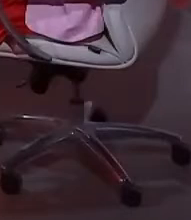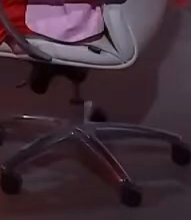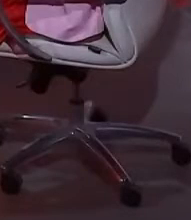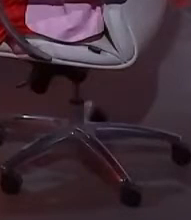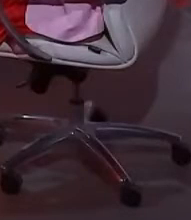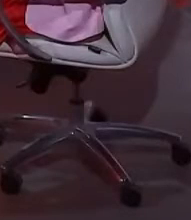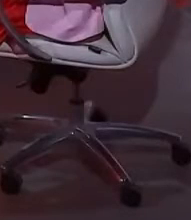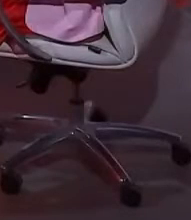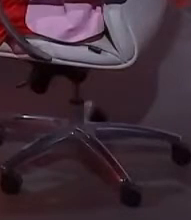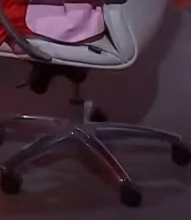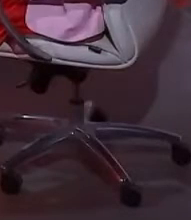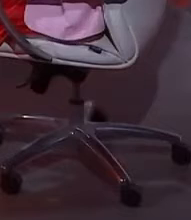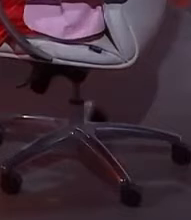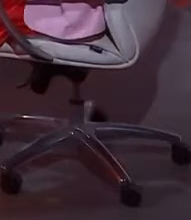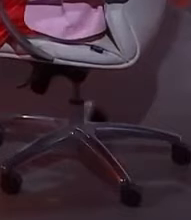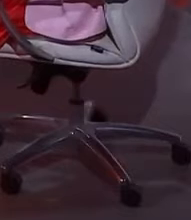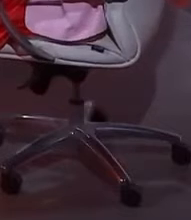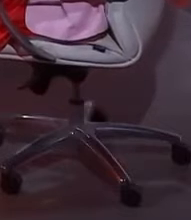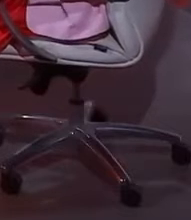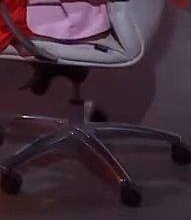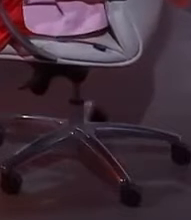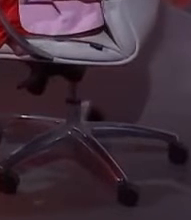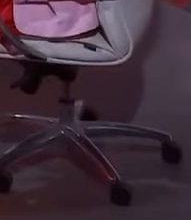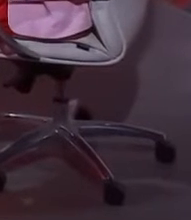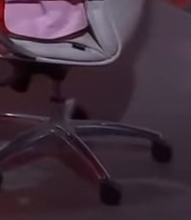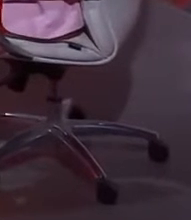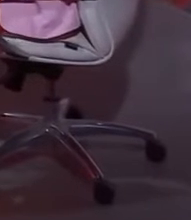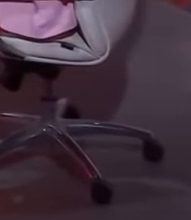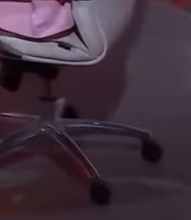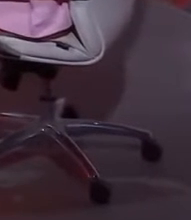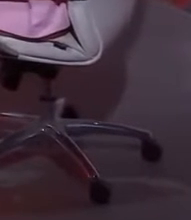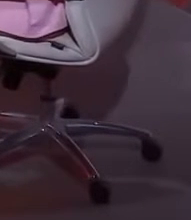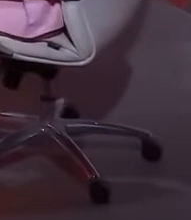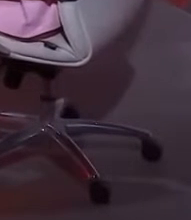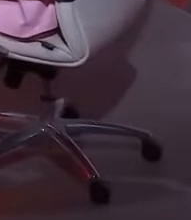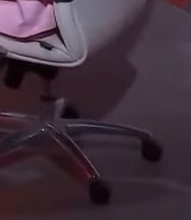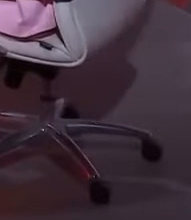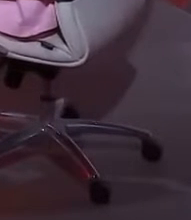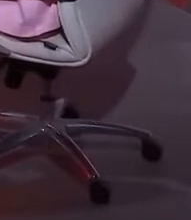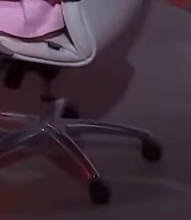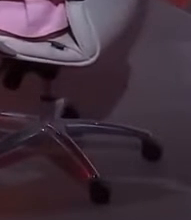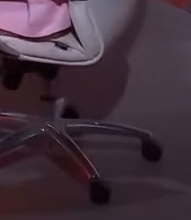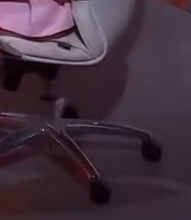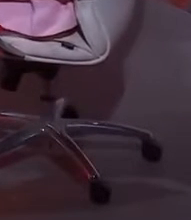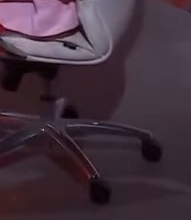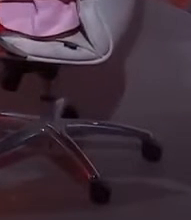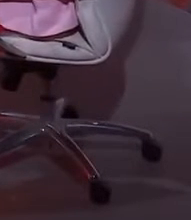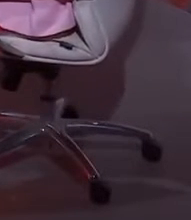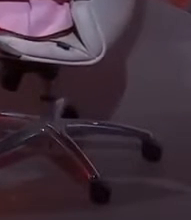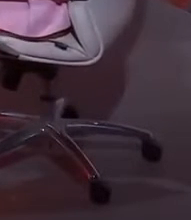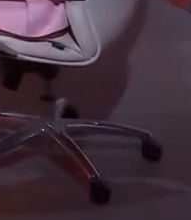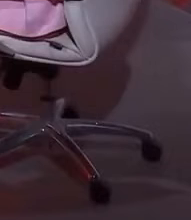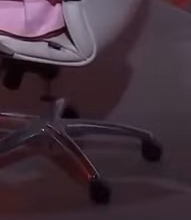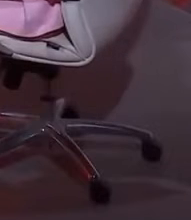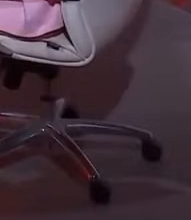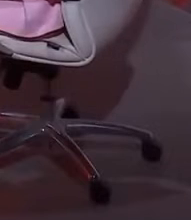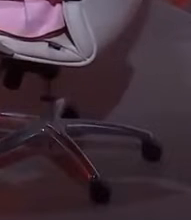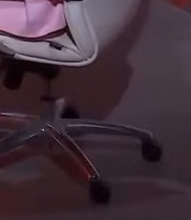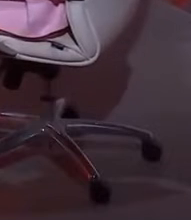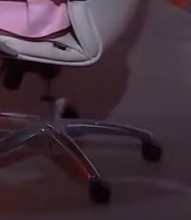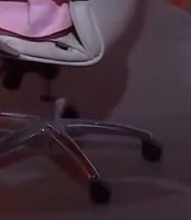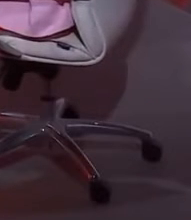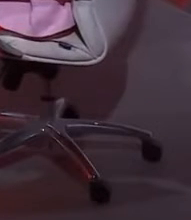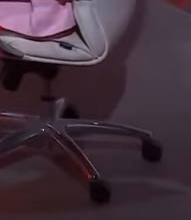Yusley, preparando este homenaje a Sergio y Luis Saiz en este 65 aniversario de su asesinato. Las circunstancias, por